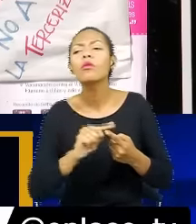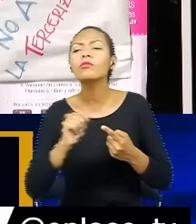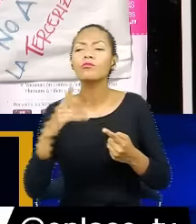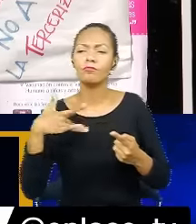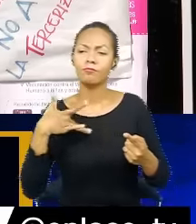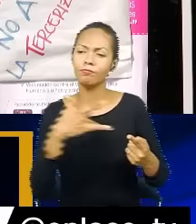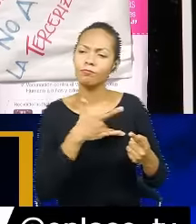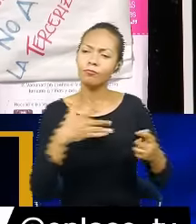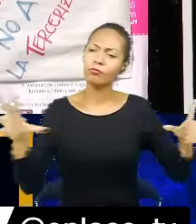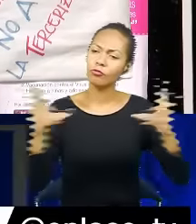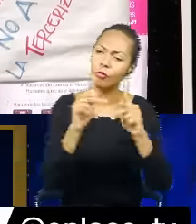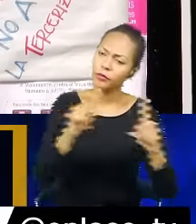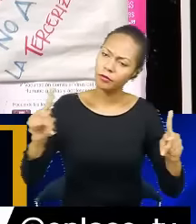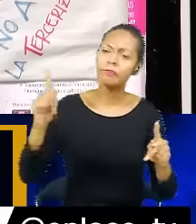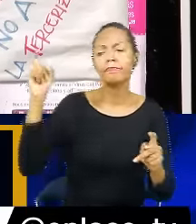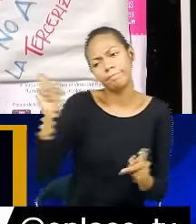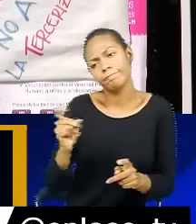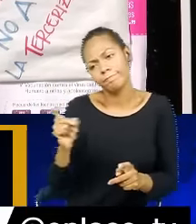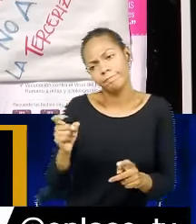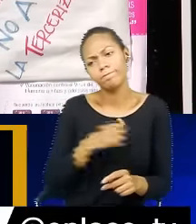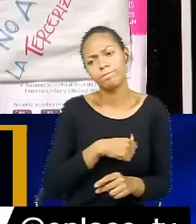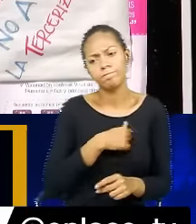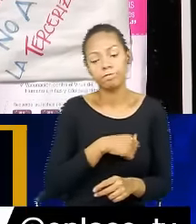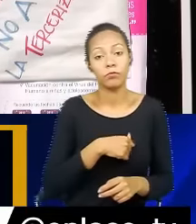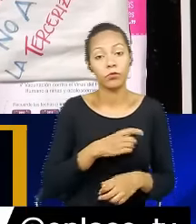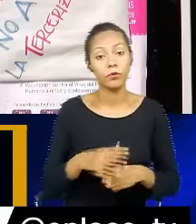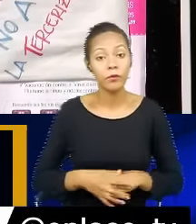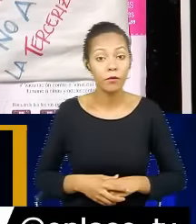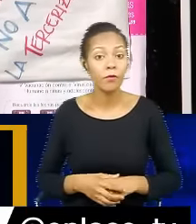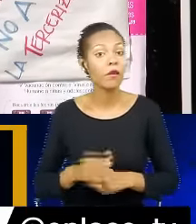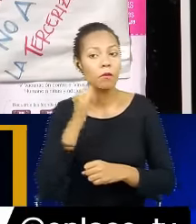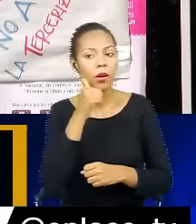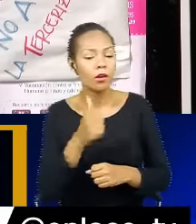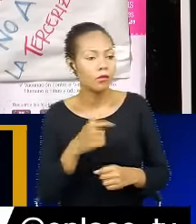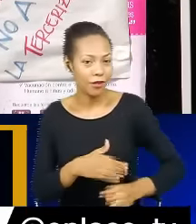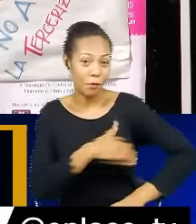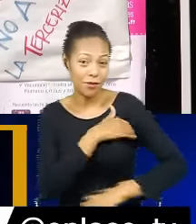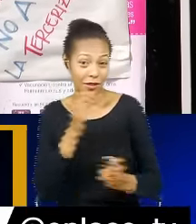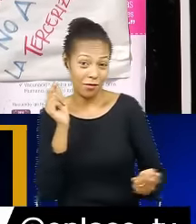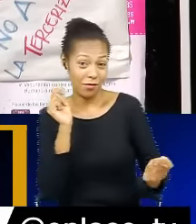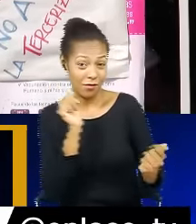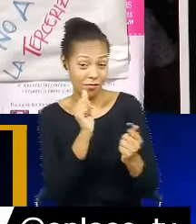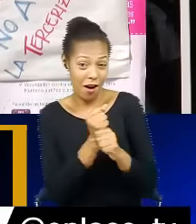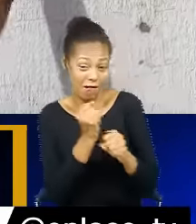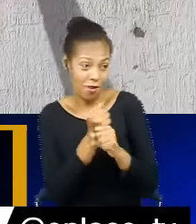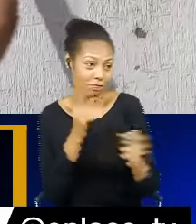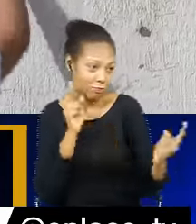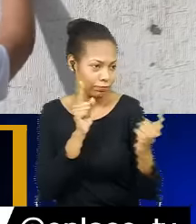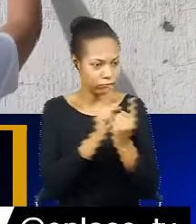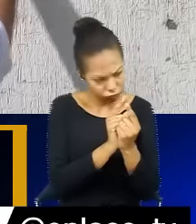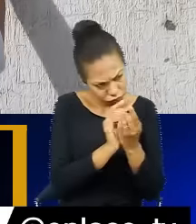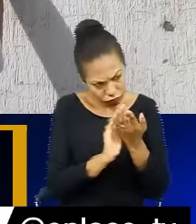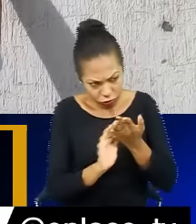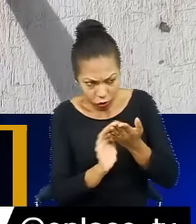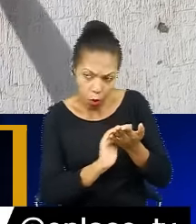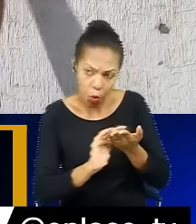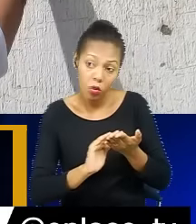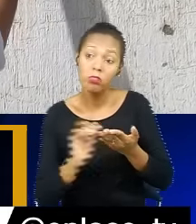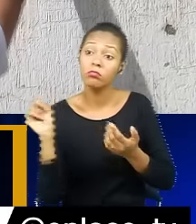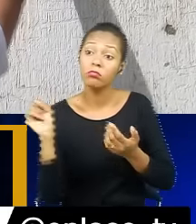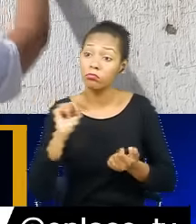O sea, mañana habrá una reunión, habrá un encuentro entre las partes, dice, con el Ministerio de Trabajo. Sí, el Ministerio muy amablemente ha venido